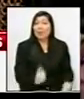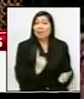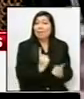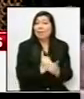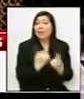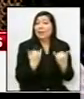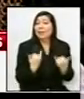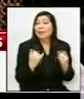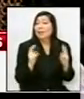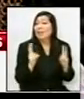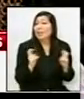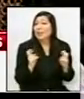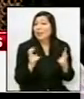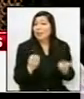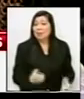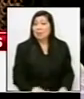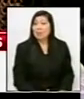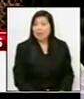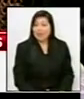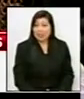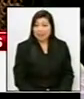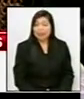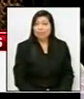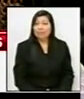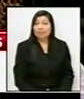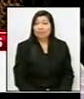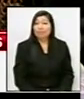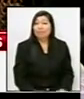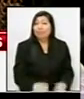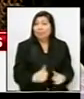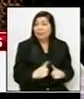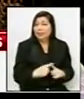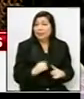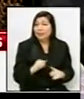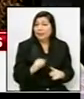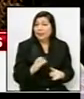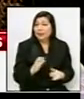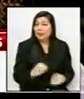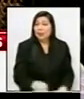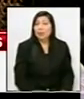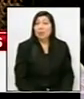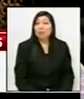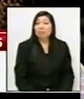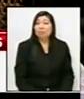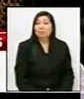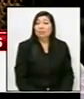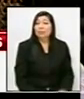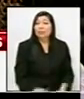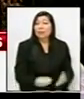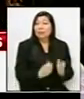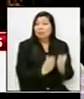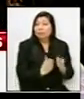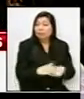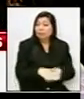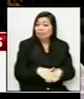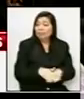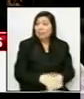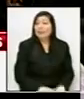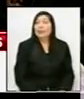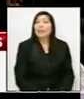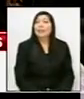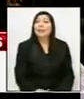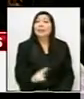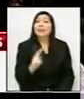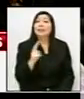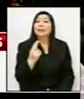tema que plantea la tipificación de la presunción del delito de organización